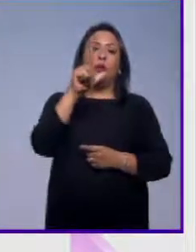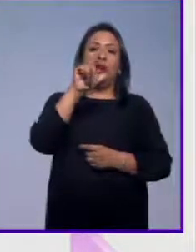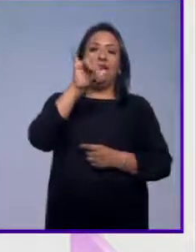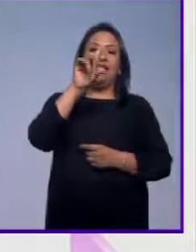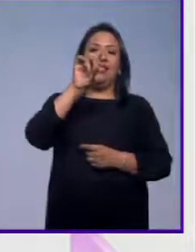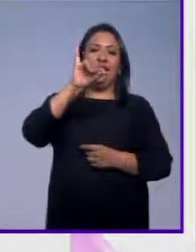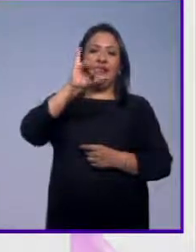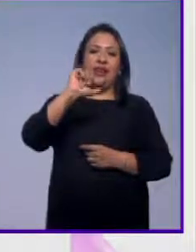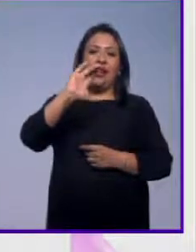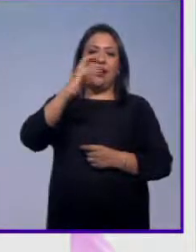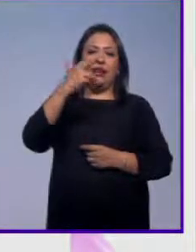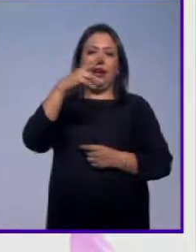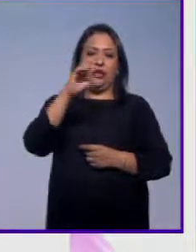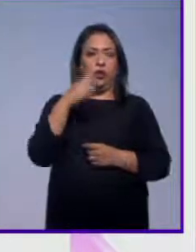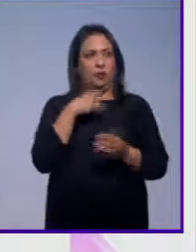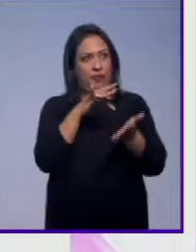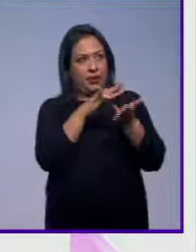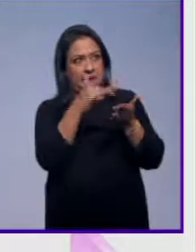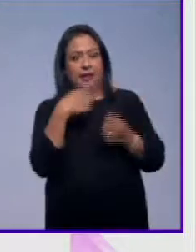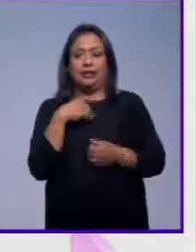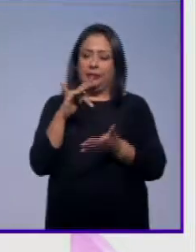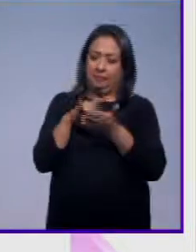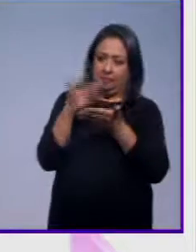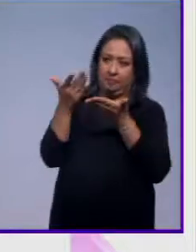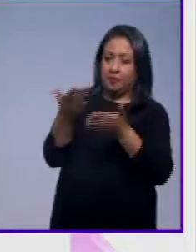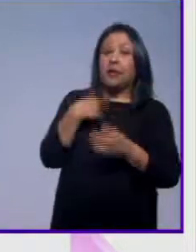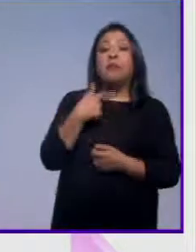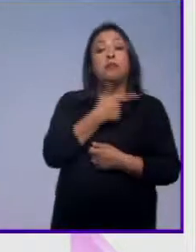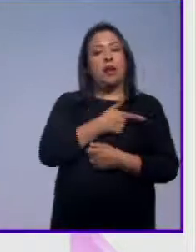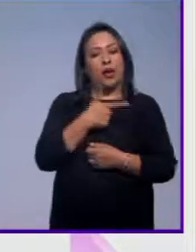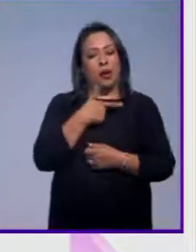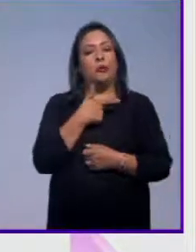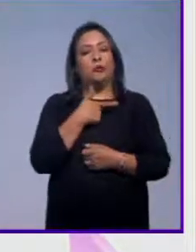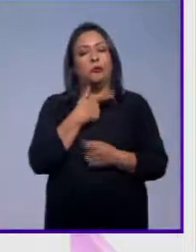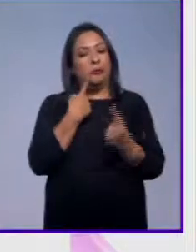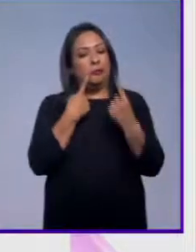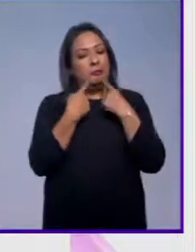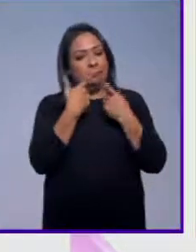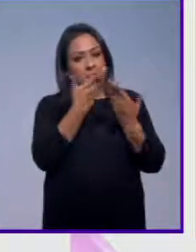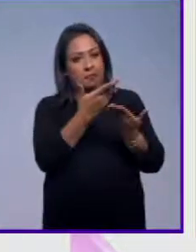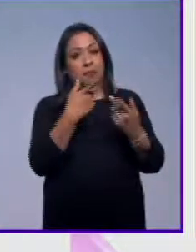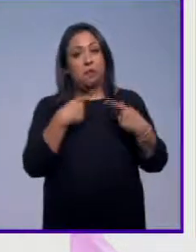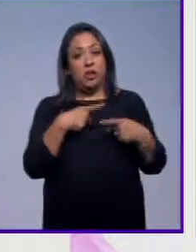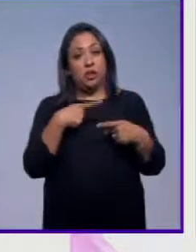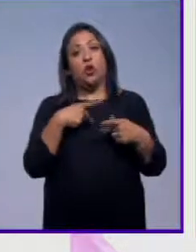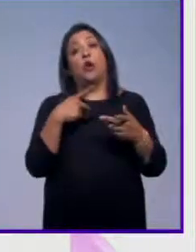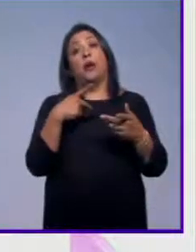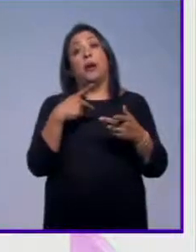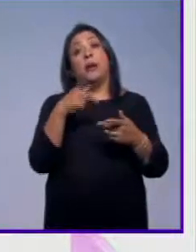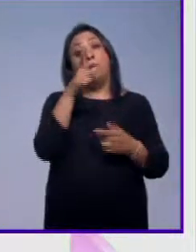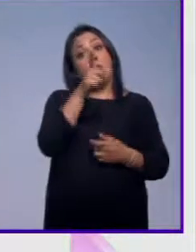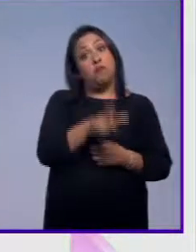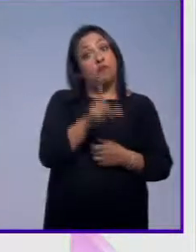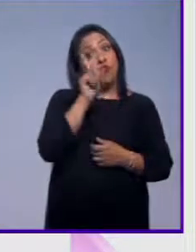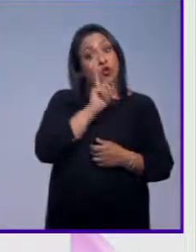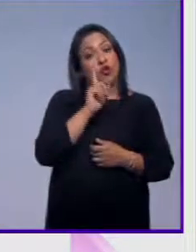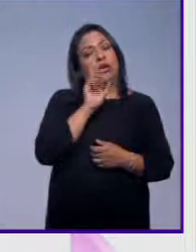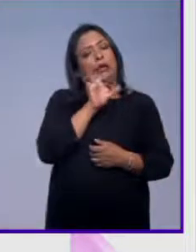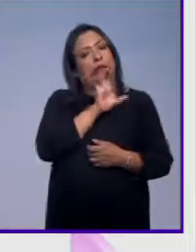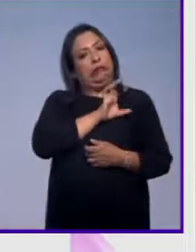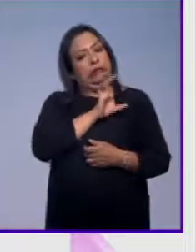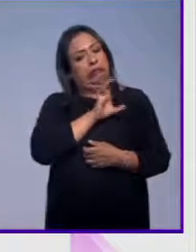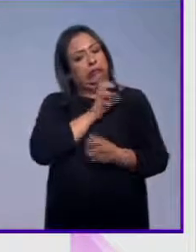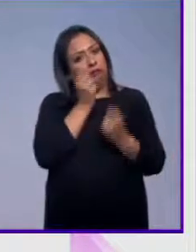gracias a ti me da mucho gusto conversar con la idea cacho porque es una persona una periodista y una mujer a la que quiero y admiro